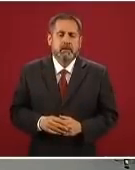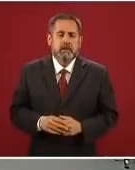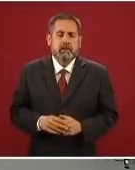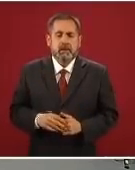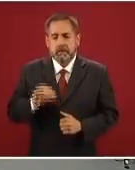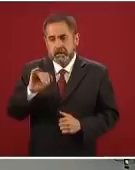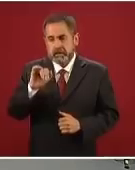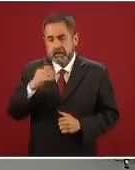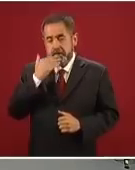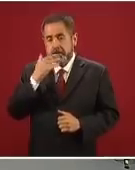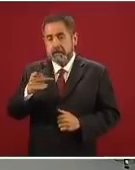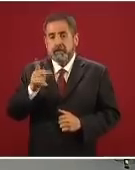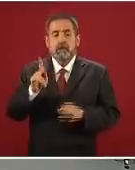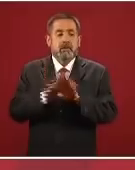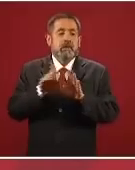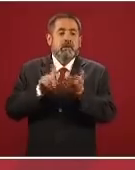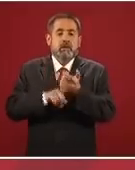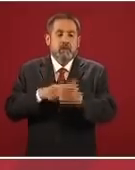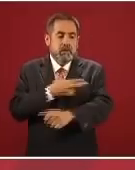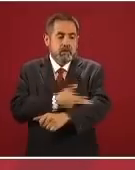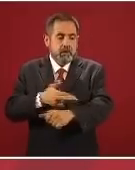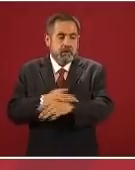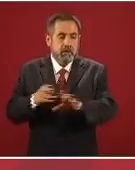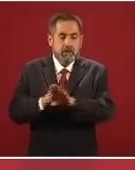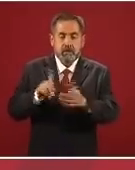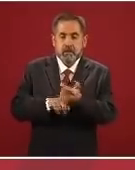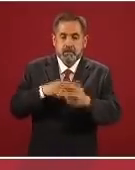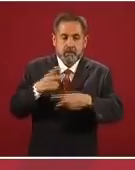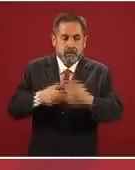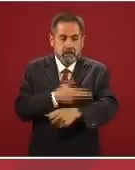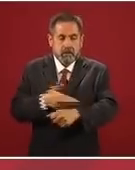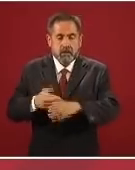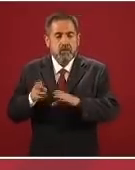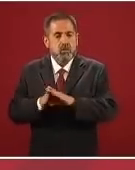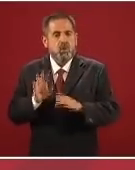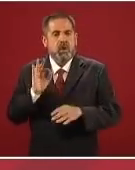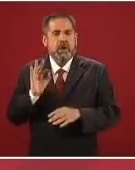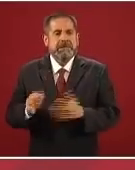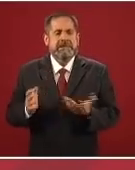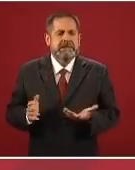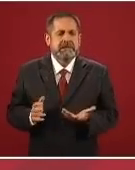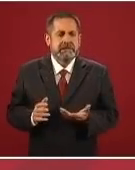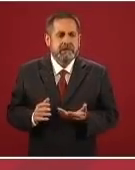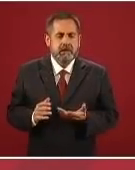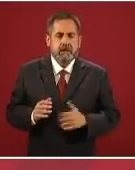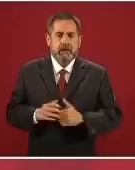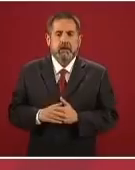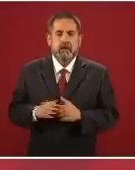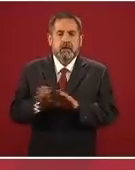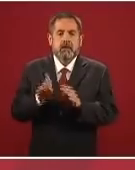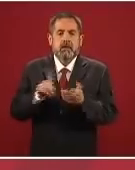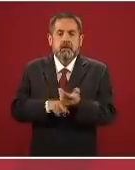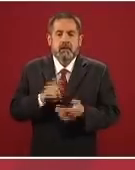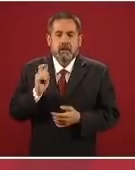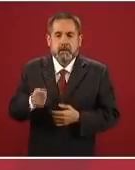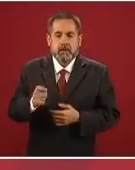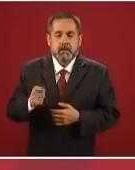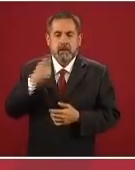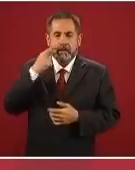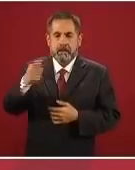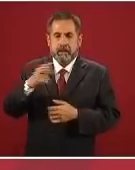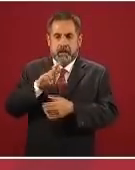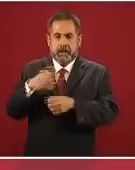Sí, nada más que en un proceso, o sea, vamos en lo que corresponde a